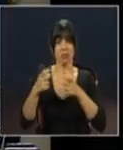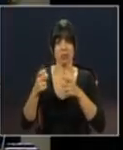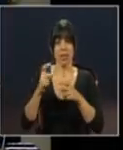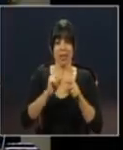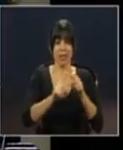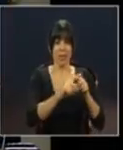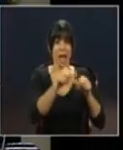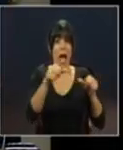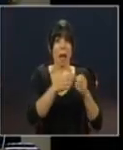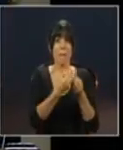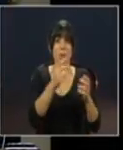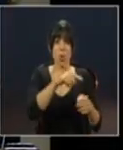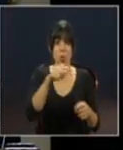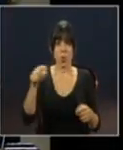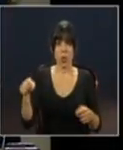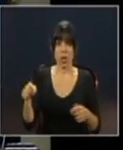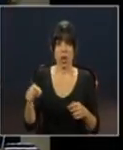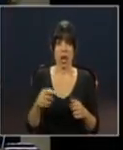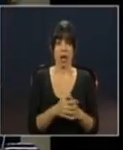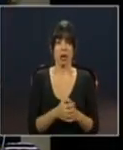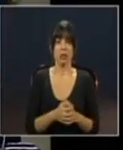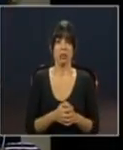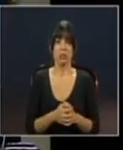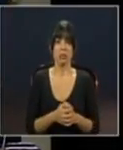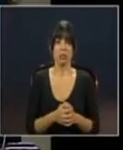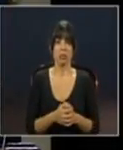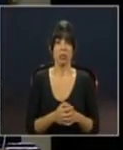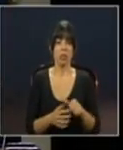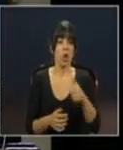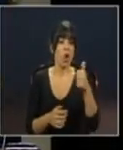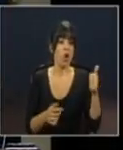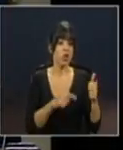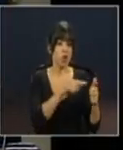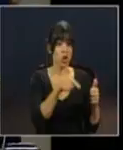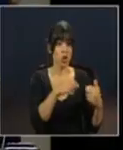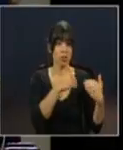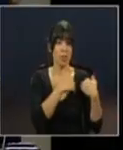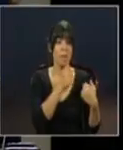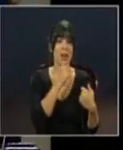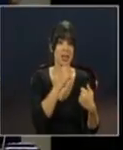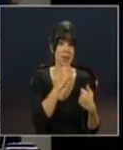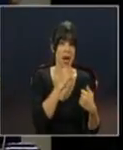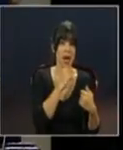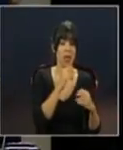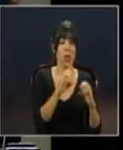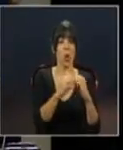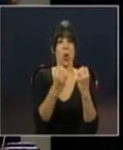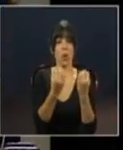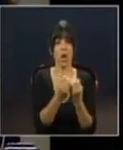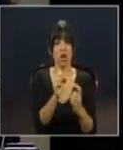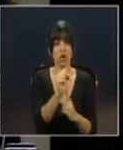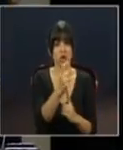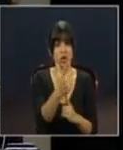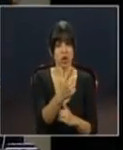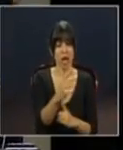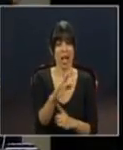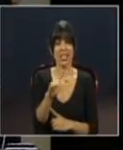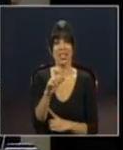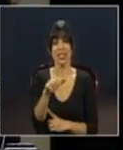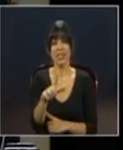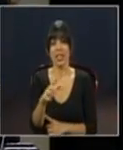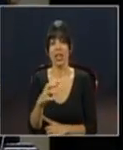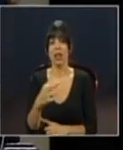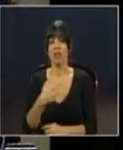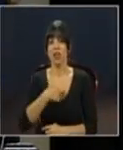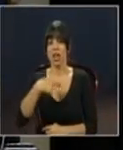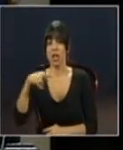de lo público, pasando por los otros, los que conducen al sector privado, a las organizaciones sociales, civiles y religiosas